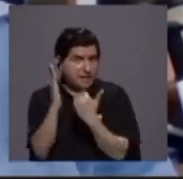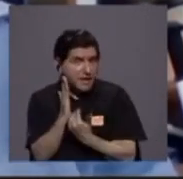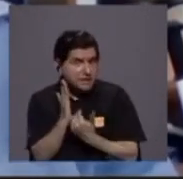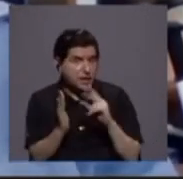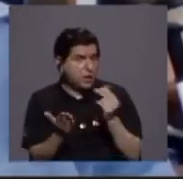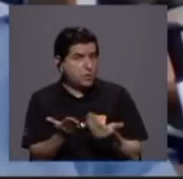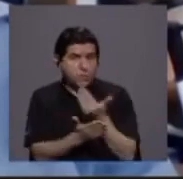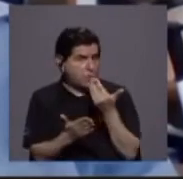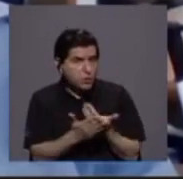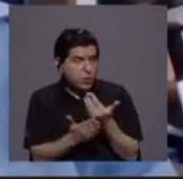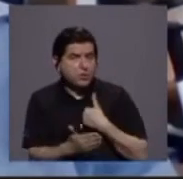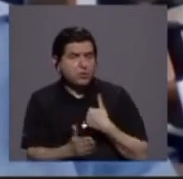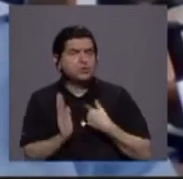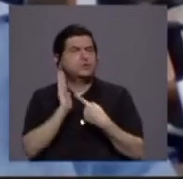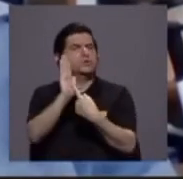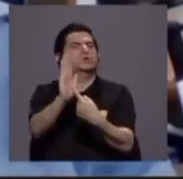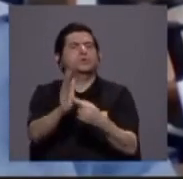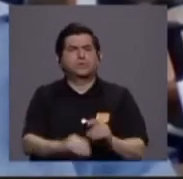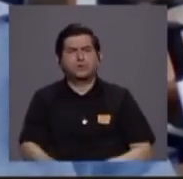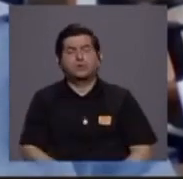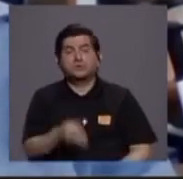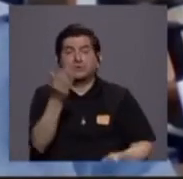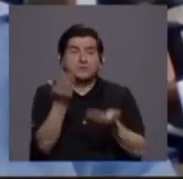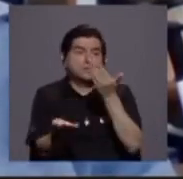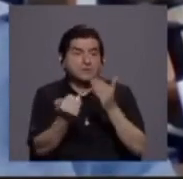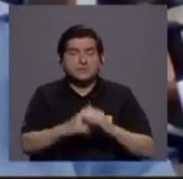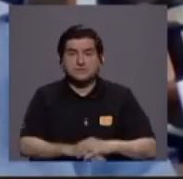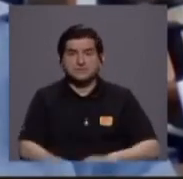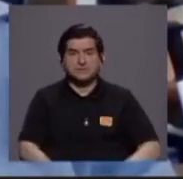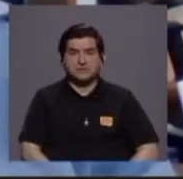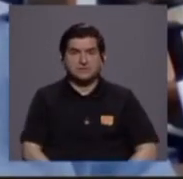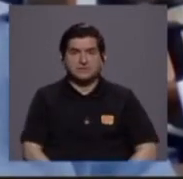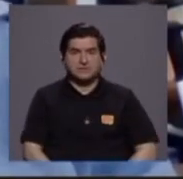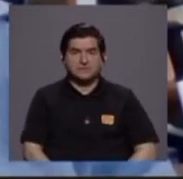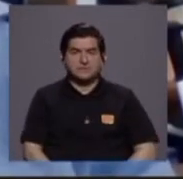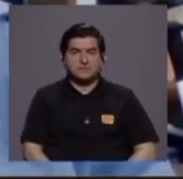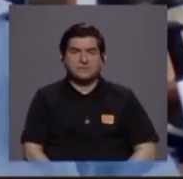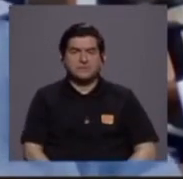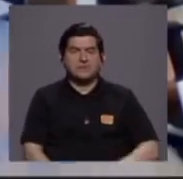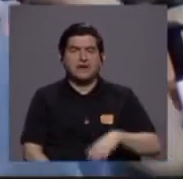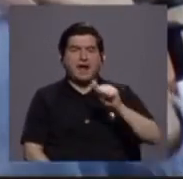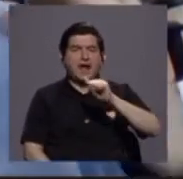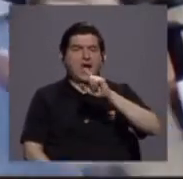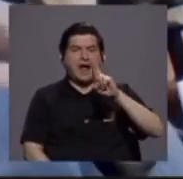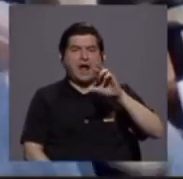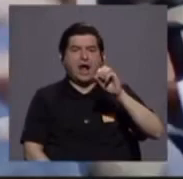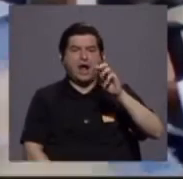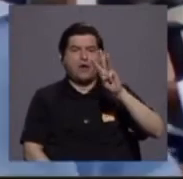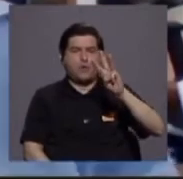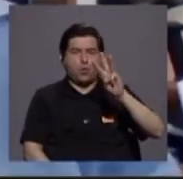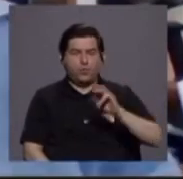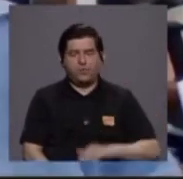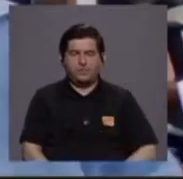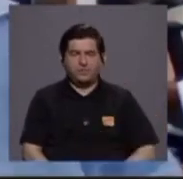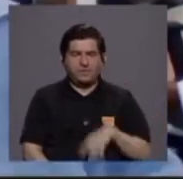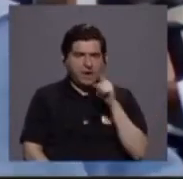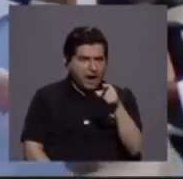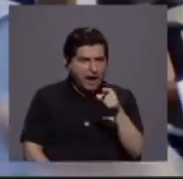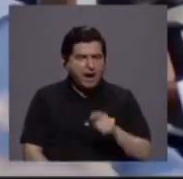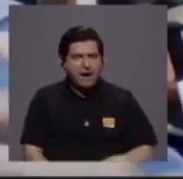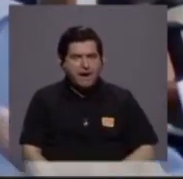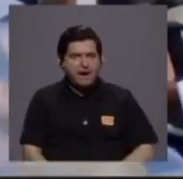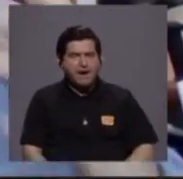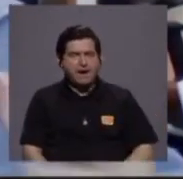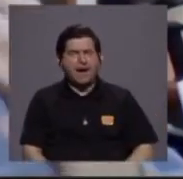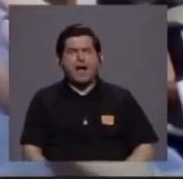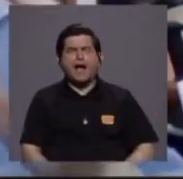los recientes, yo destacaría, por ejemplo, a Arrow, ¿no? Porque uno siempre piensa a Arrow como que la esencia